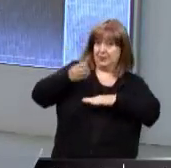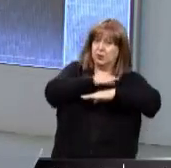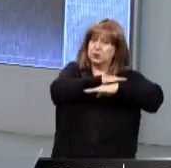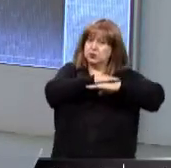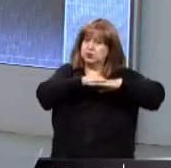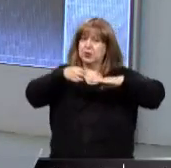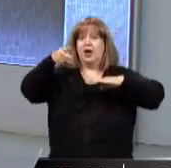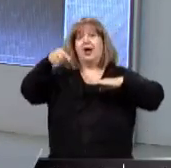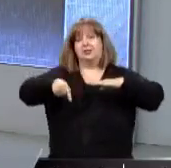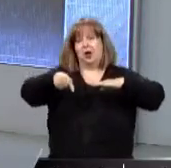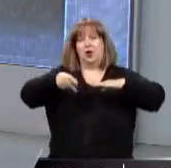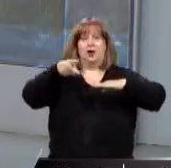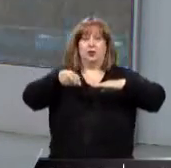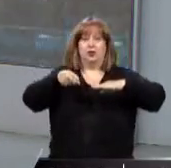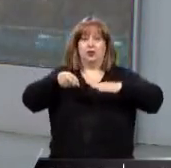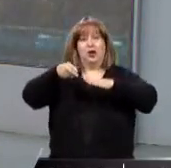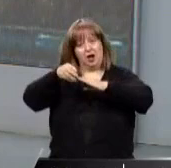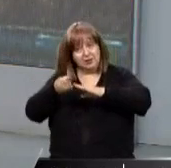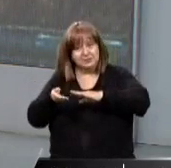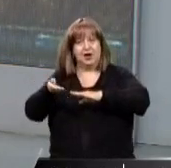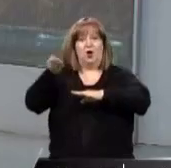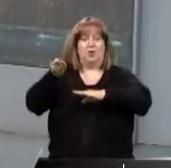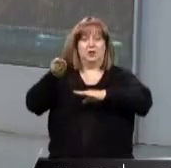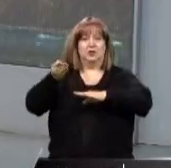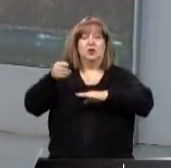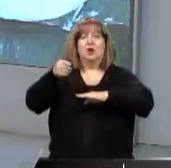actualización. Bueno, ahí está, la Cámara de Empresarios Panaderos